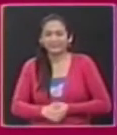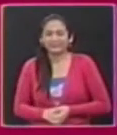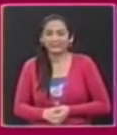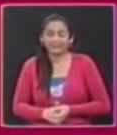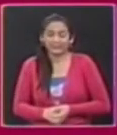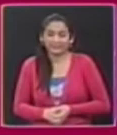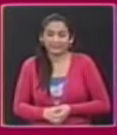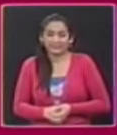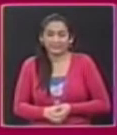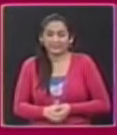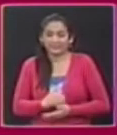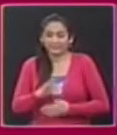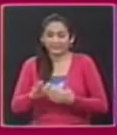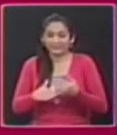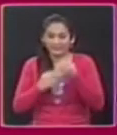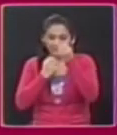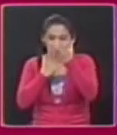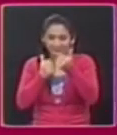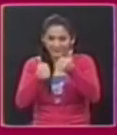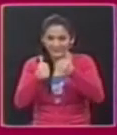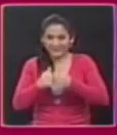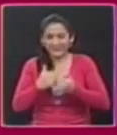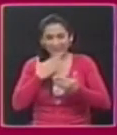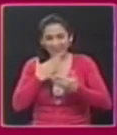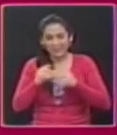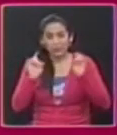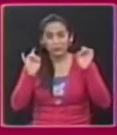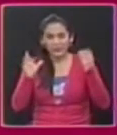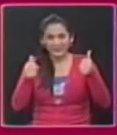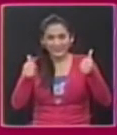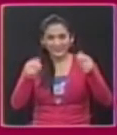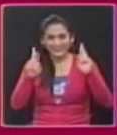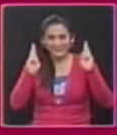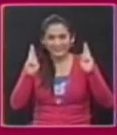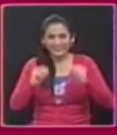tienen la información nuestros amigos televidentes. Gracias de verdad y éxitos con esta iniciativa. Muchas gracias a usted.